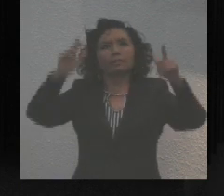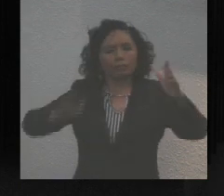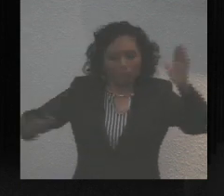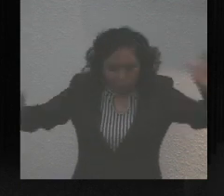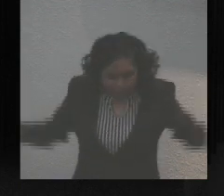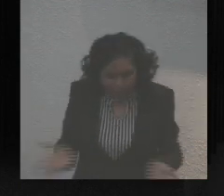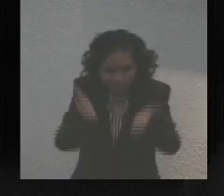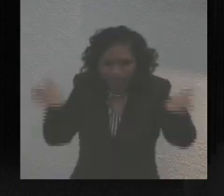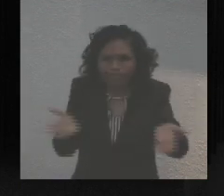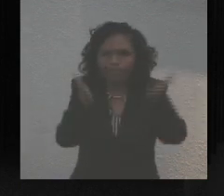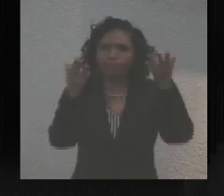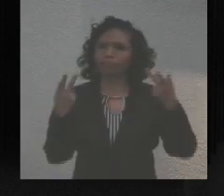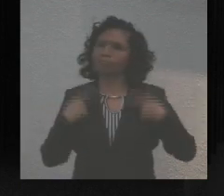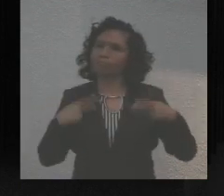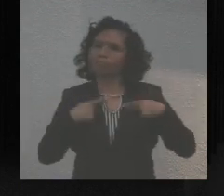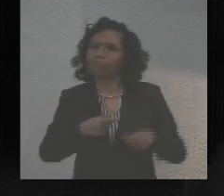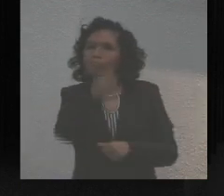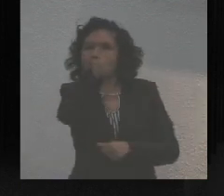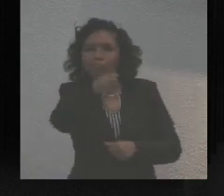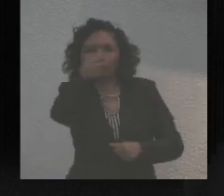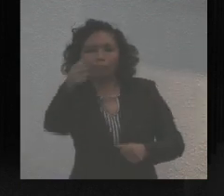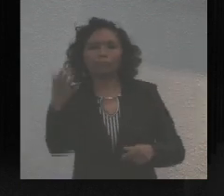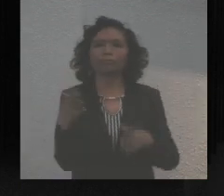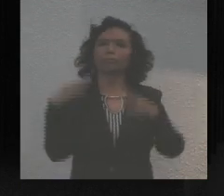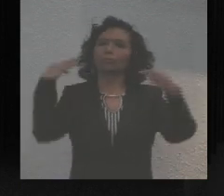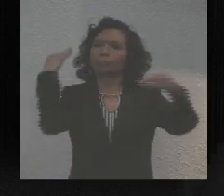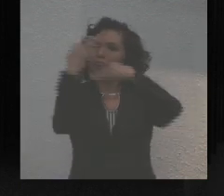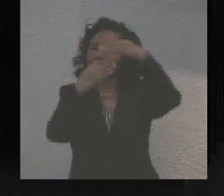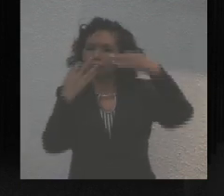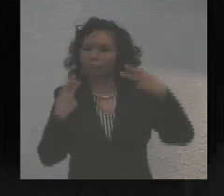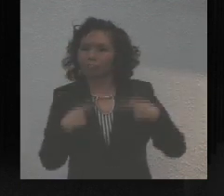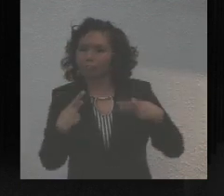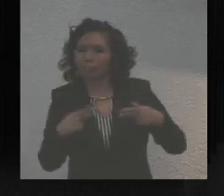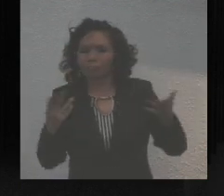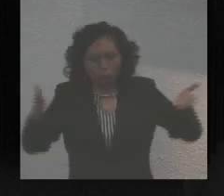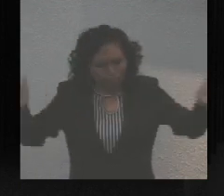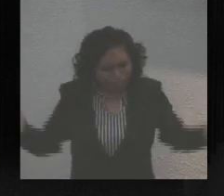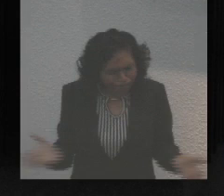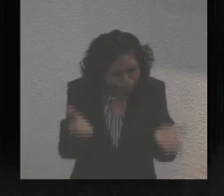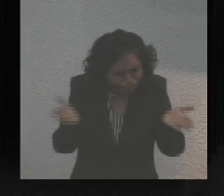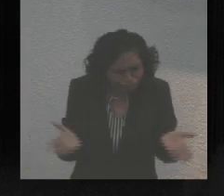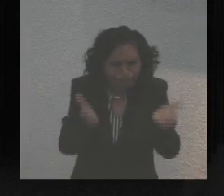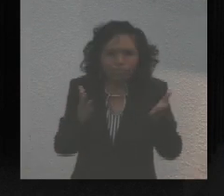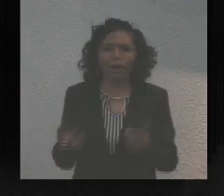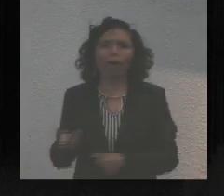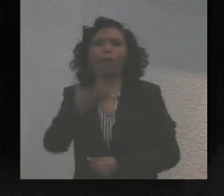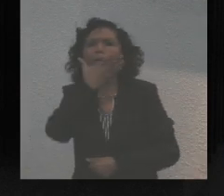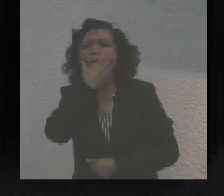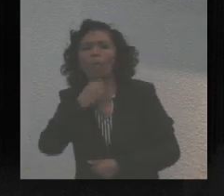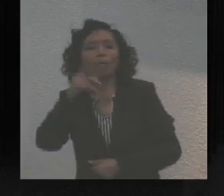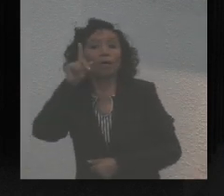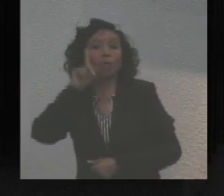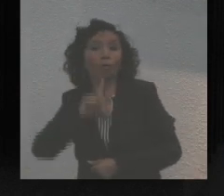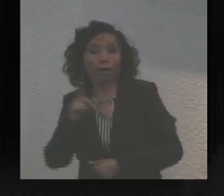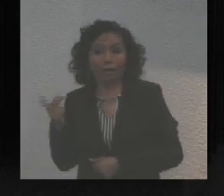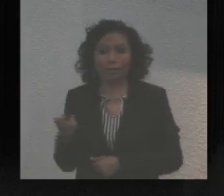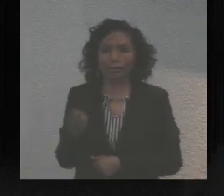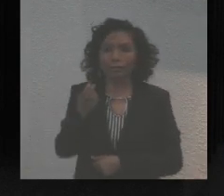nuestros pioneros, saludos querido Carlos Carlín, qué gusto verte, impulsó a nuestros pioneros y nuestras pioneras para que